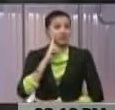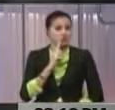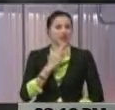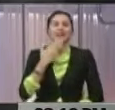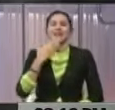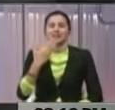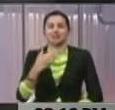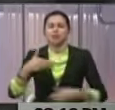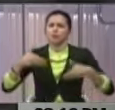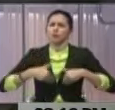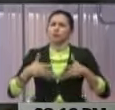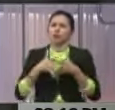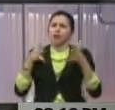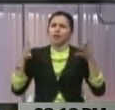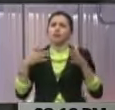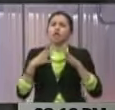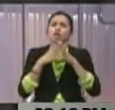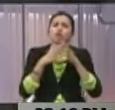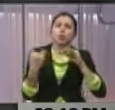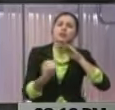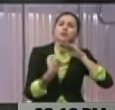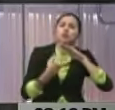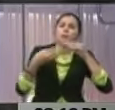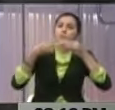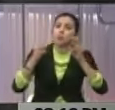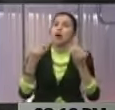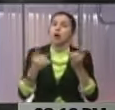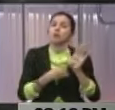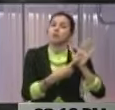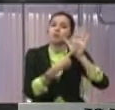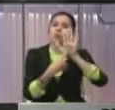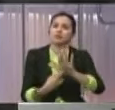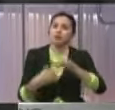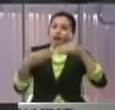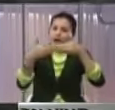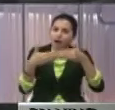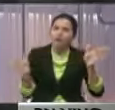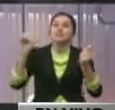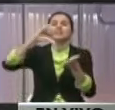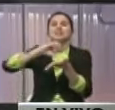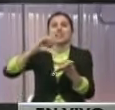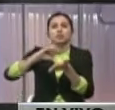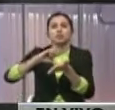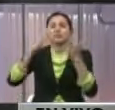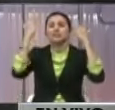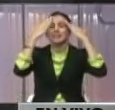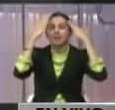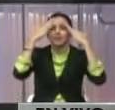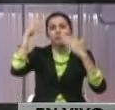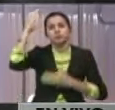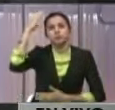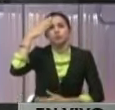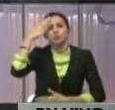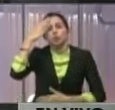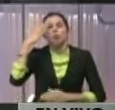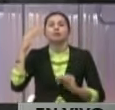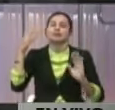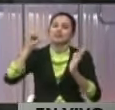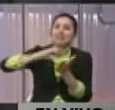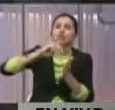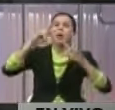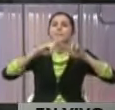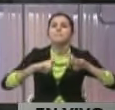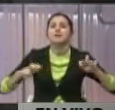gracias a un gran esfuerzo interinstitucional, está dando a luz a este hermoso Centro de Saberes Africanos, Centro de Investigaciones